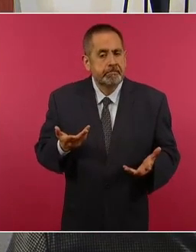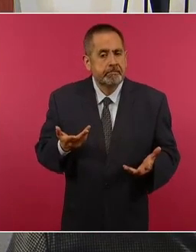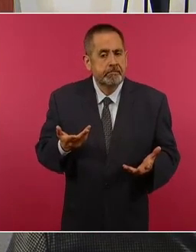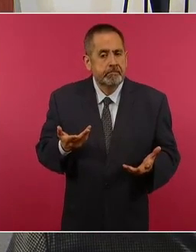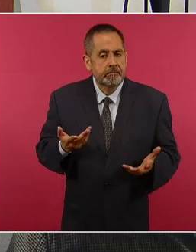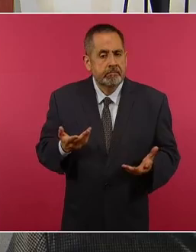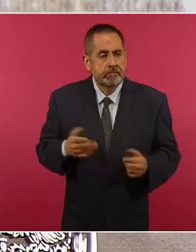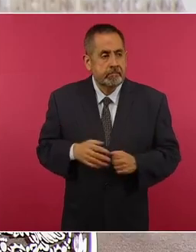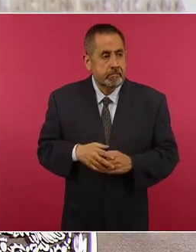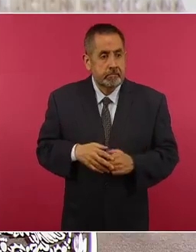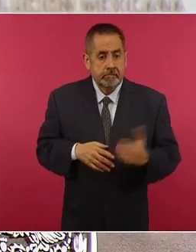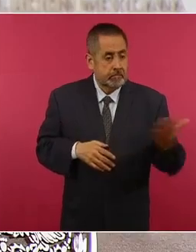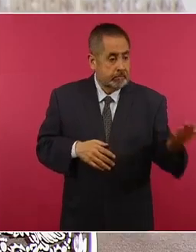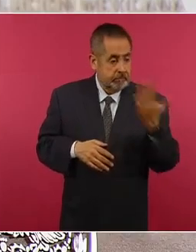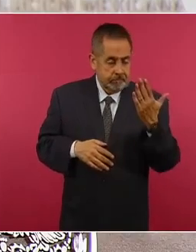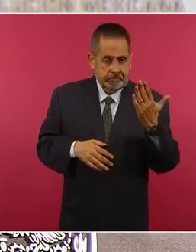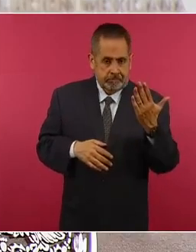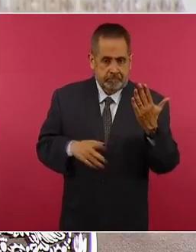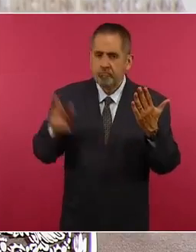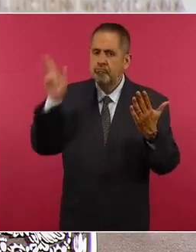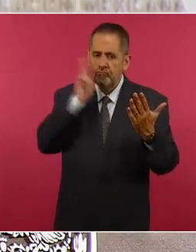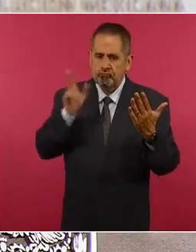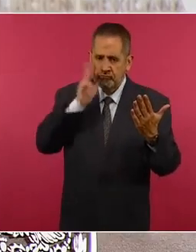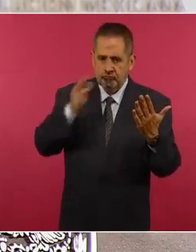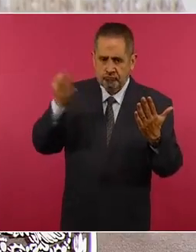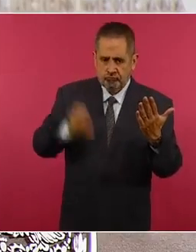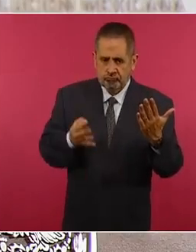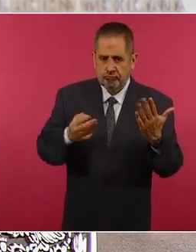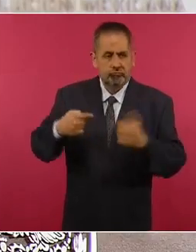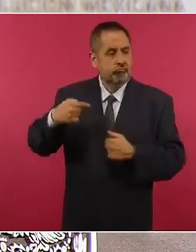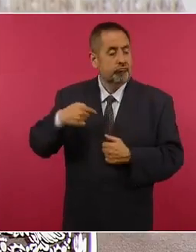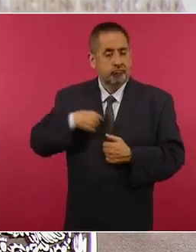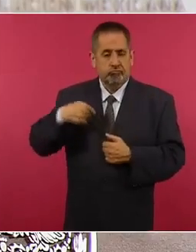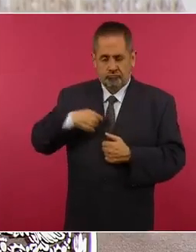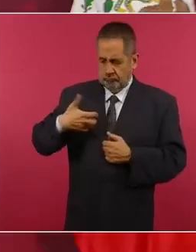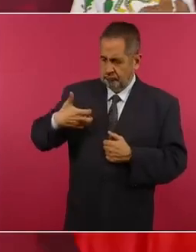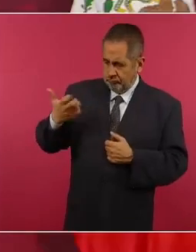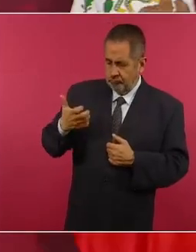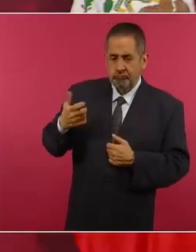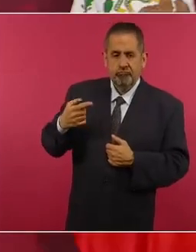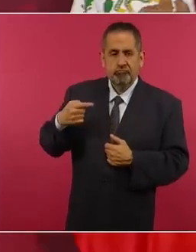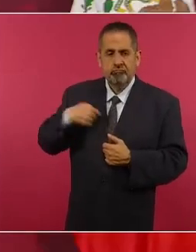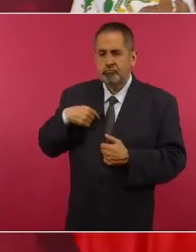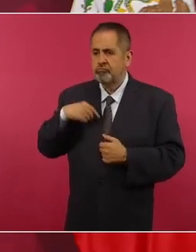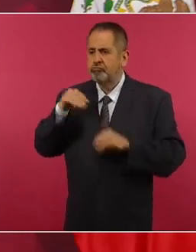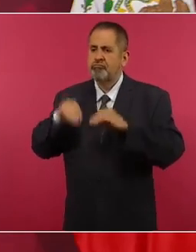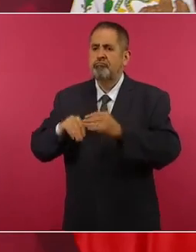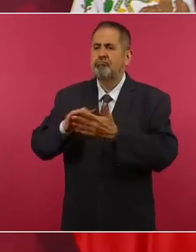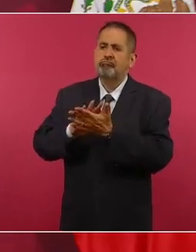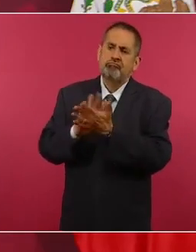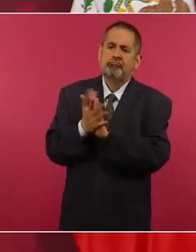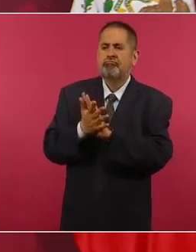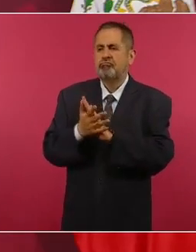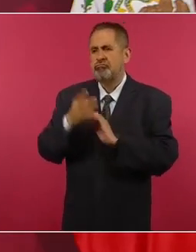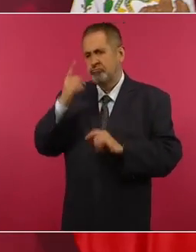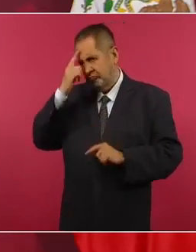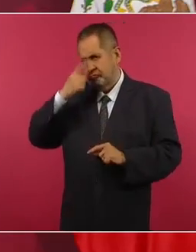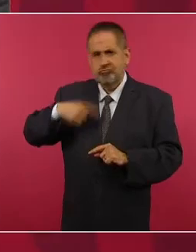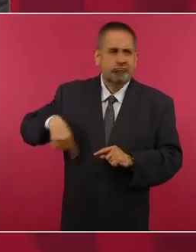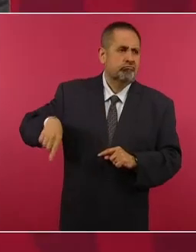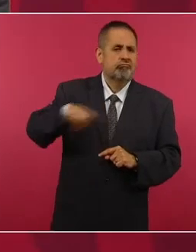si él presenta una prueba de que yo estoy creando un Estado